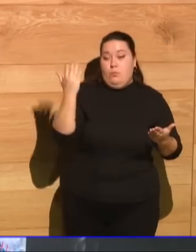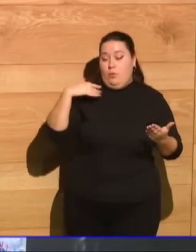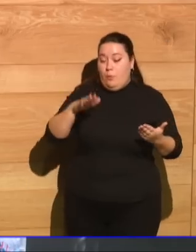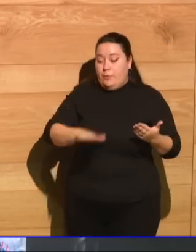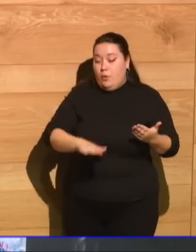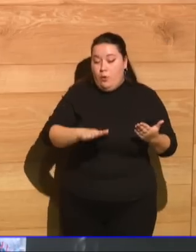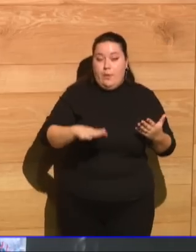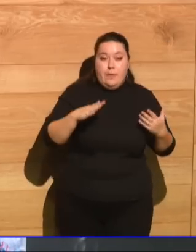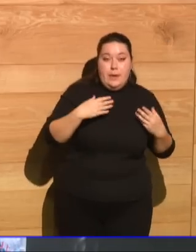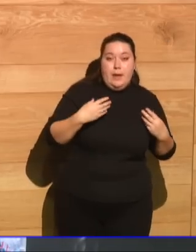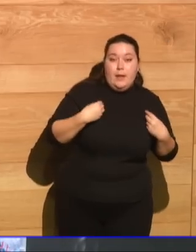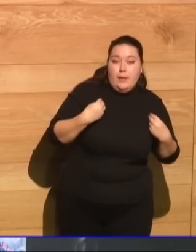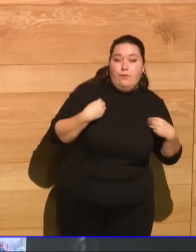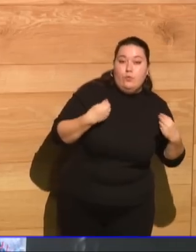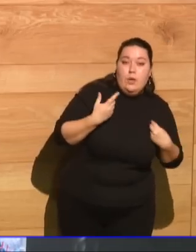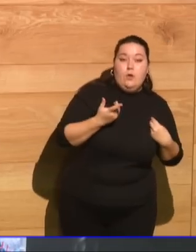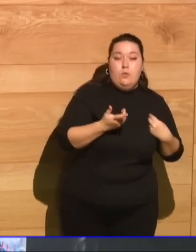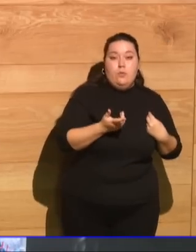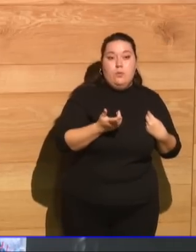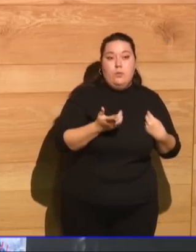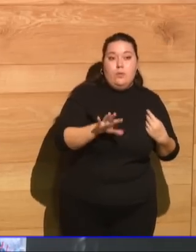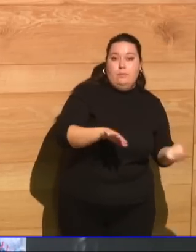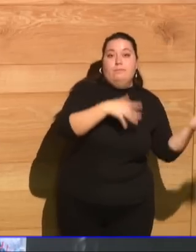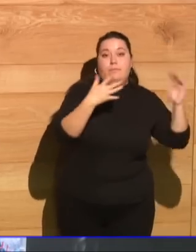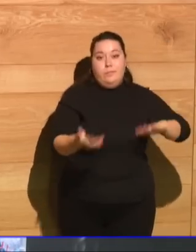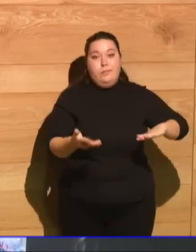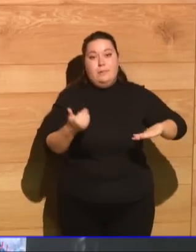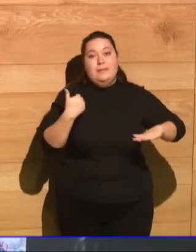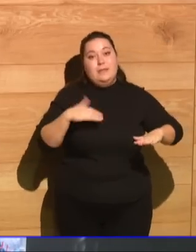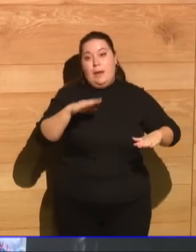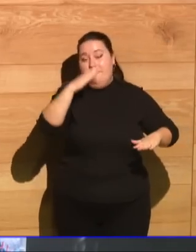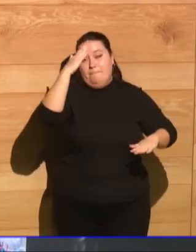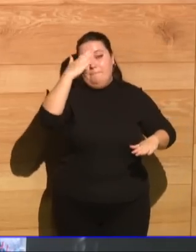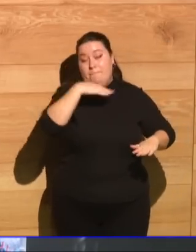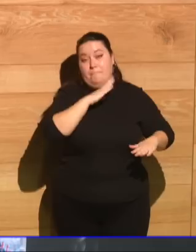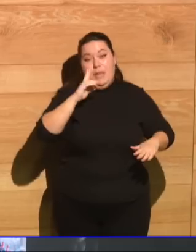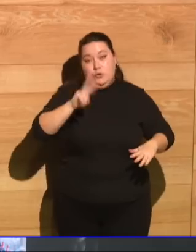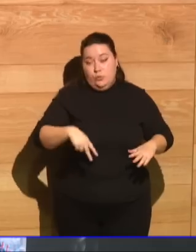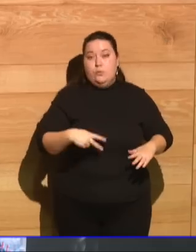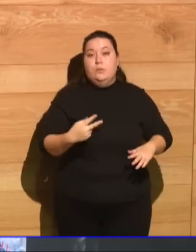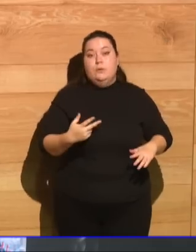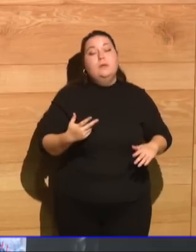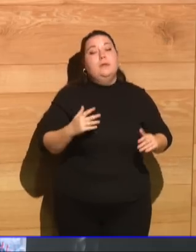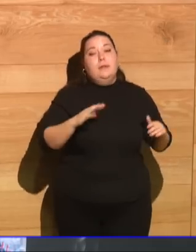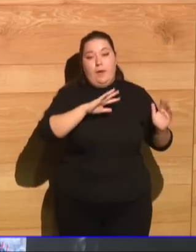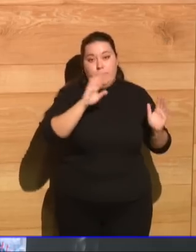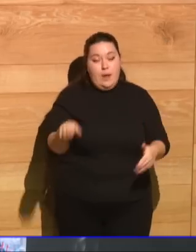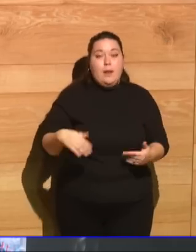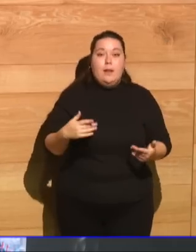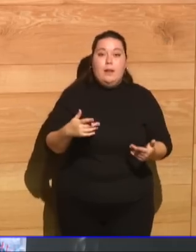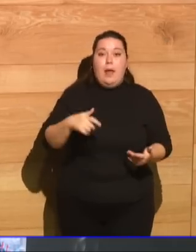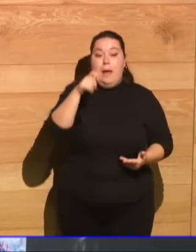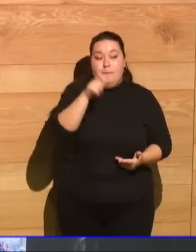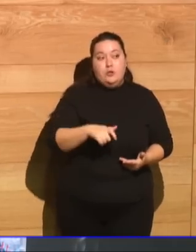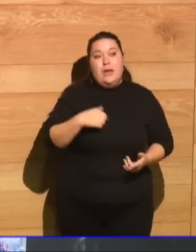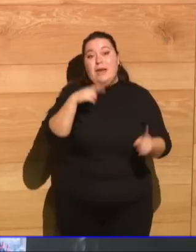momento Los muchachos. contra sus padres, cuando los muchachos se convierten en los padres y acaban colocando a la